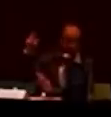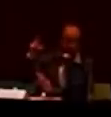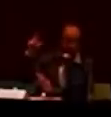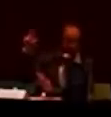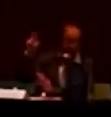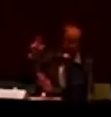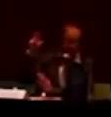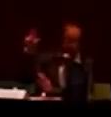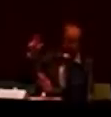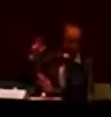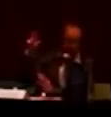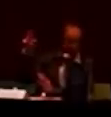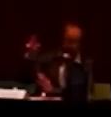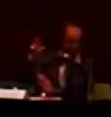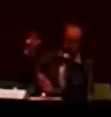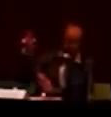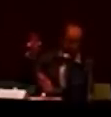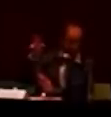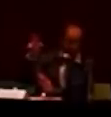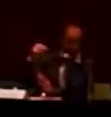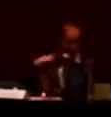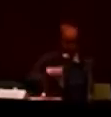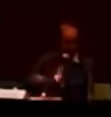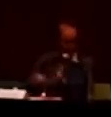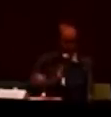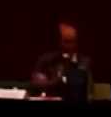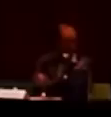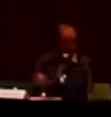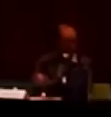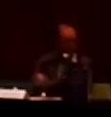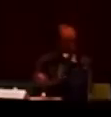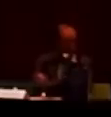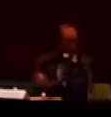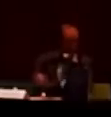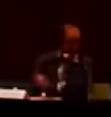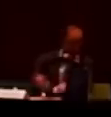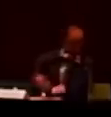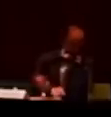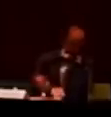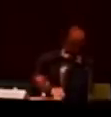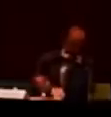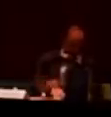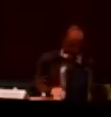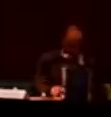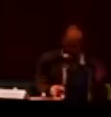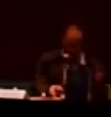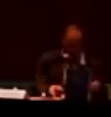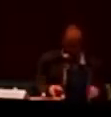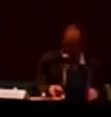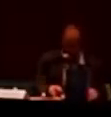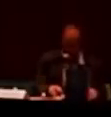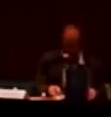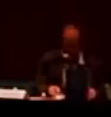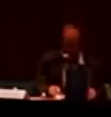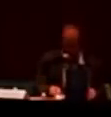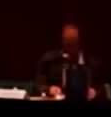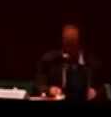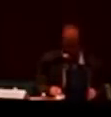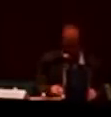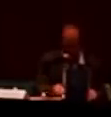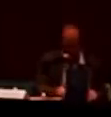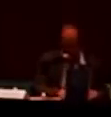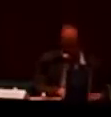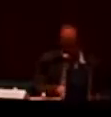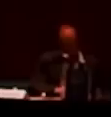es decir uno de los escenarios donde se dio la desaparición de los jóvenes había un agente del cishen en su último informe en su único informe que hemos tenido